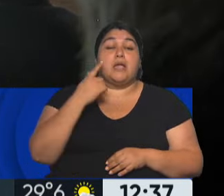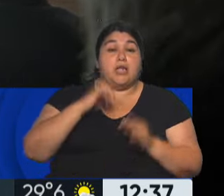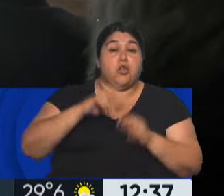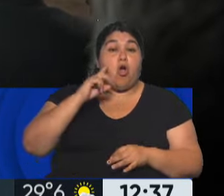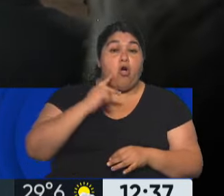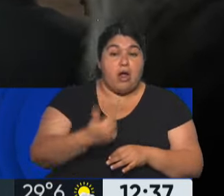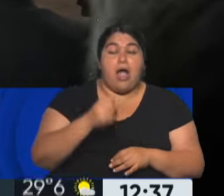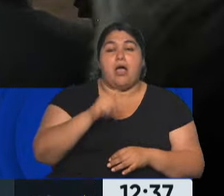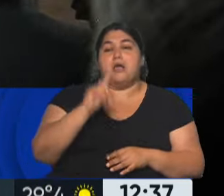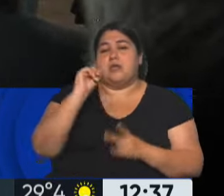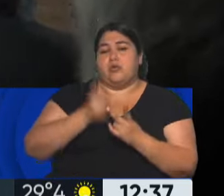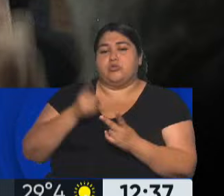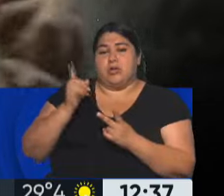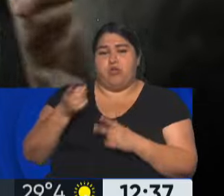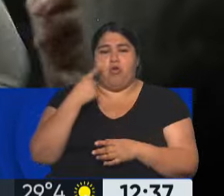veredicto absolutorio para...